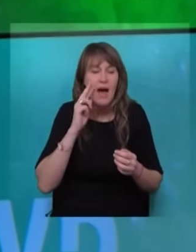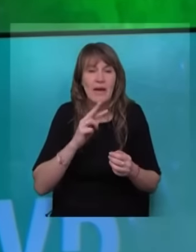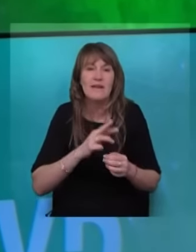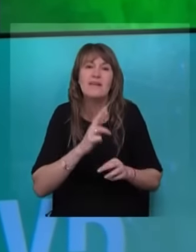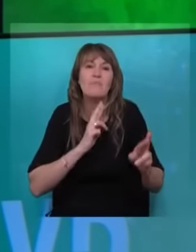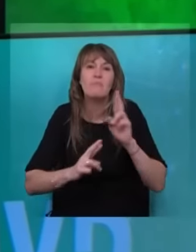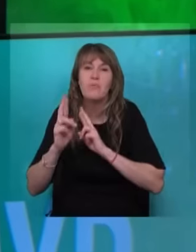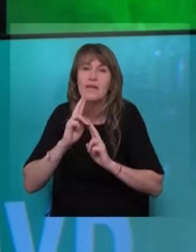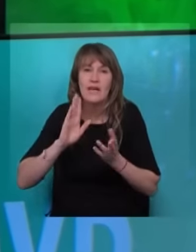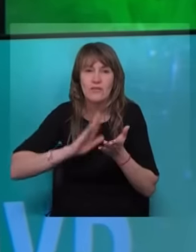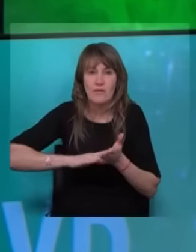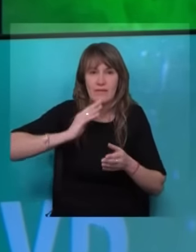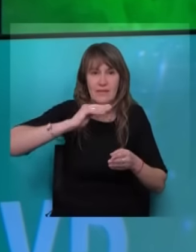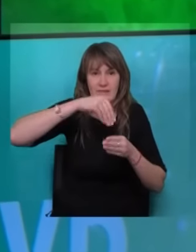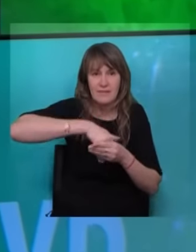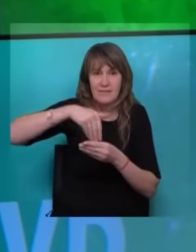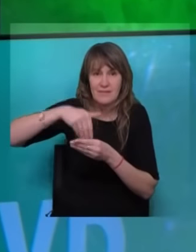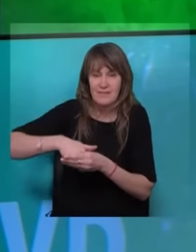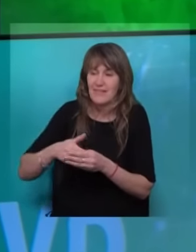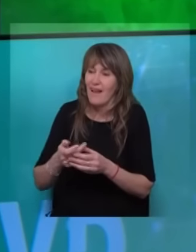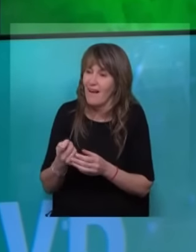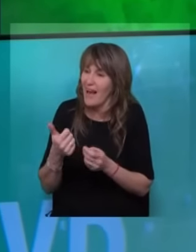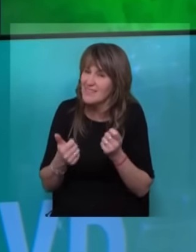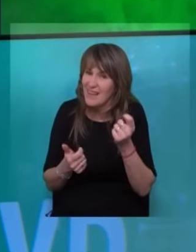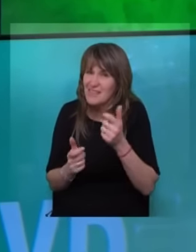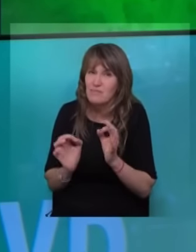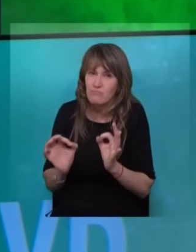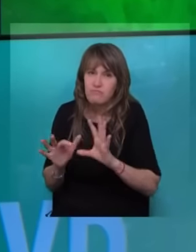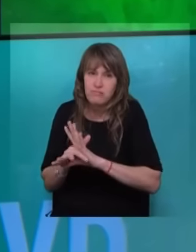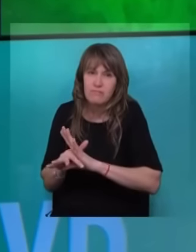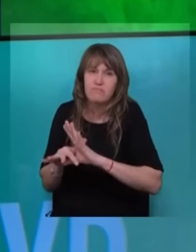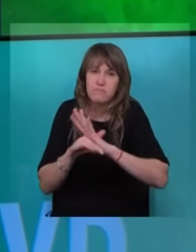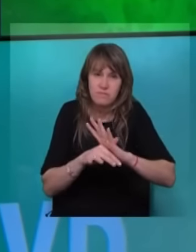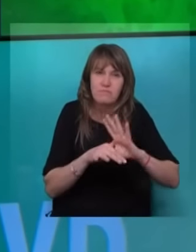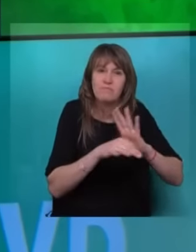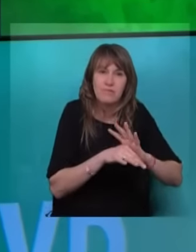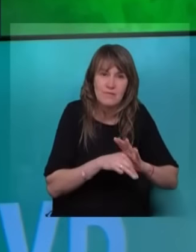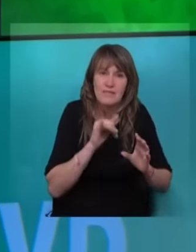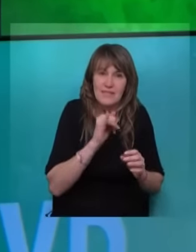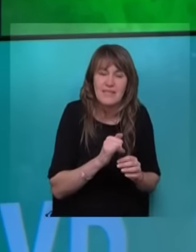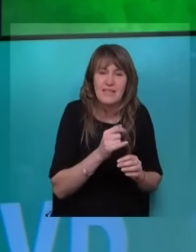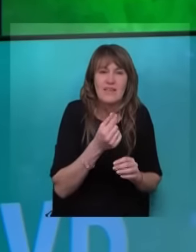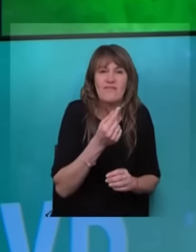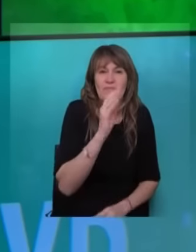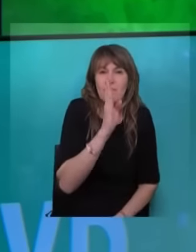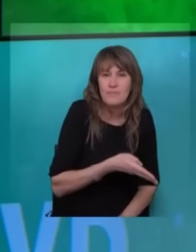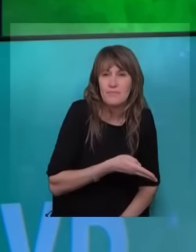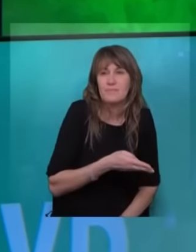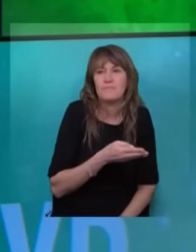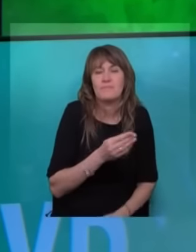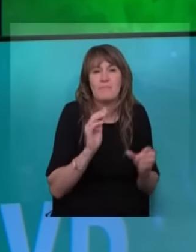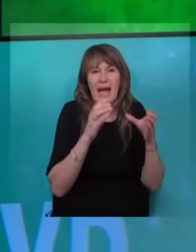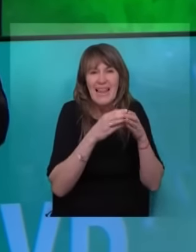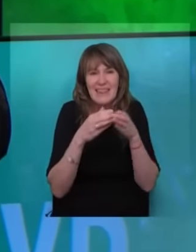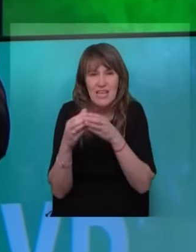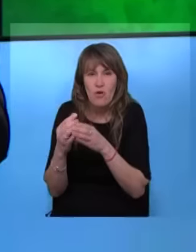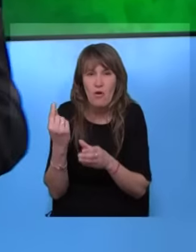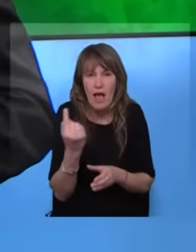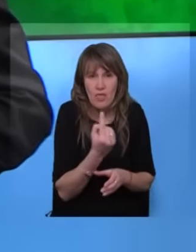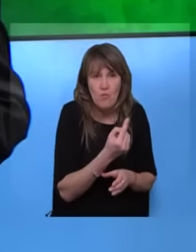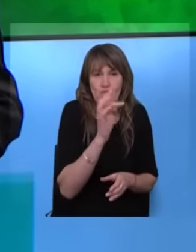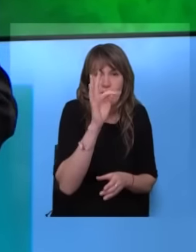internas con resultados muy cercanos a los que se dieron anticipando lo que pasó en cada uno de los tres principales partidos según la votación del domingo